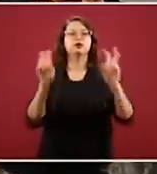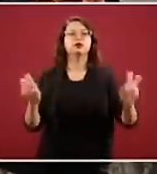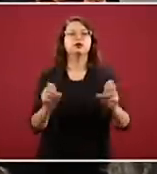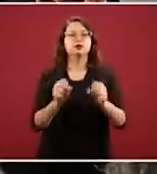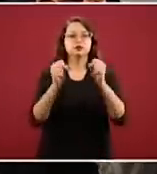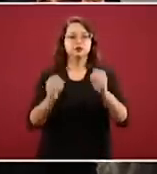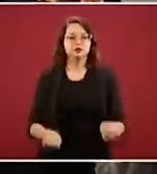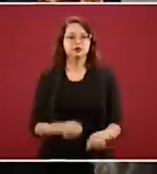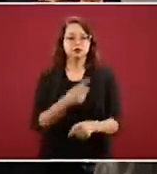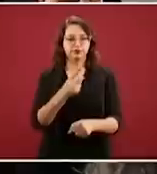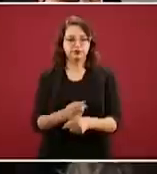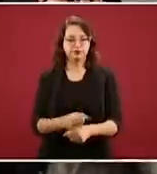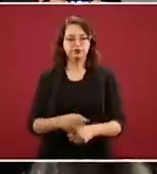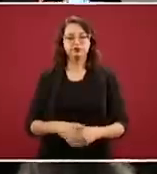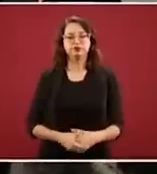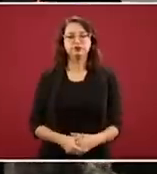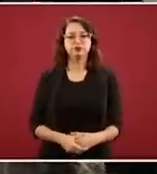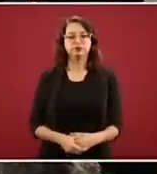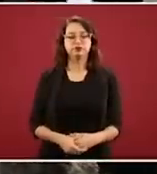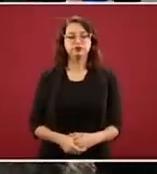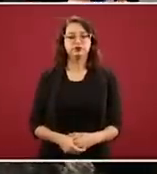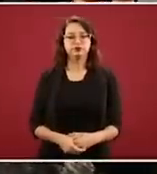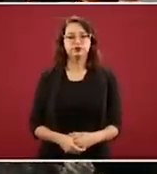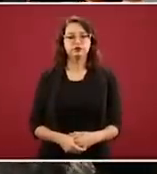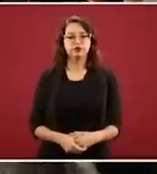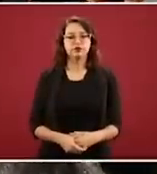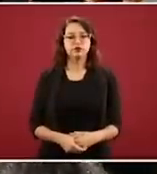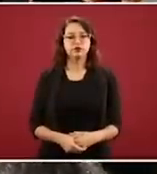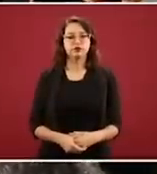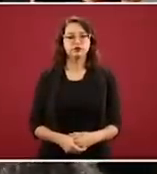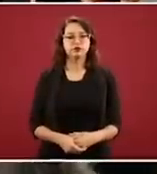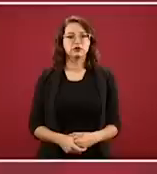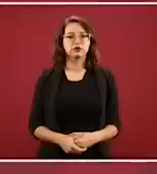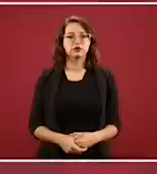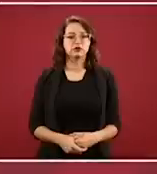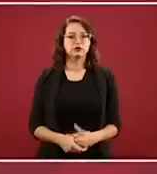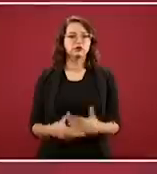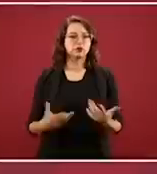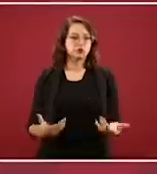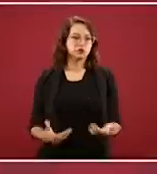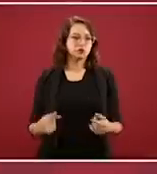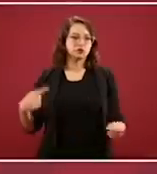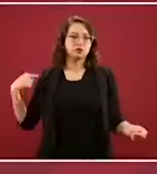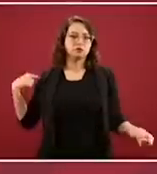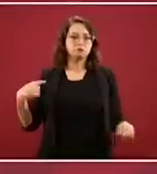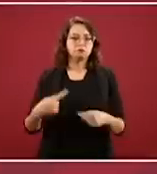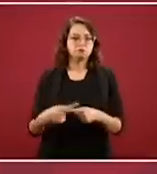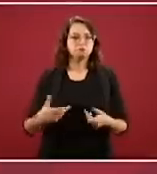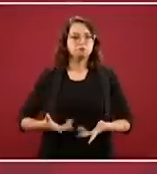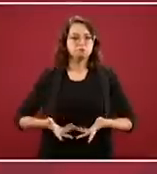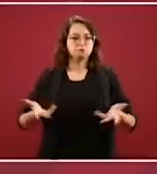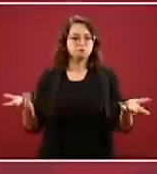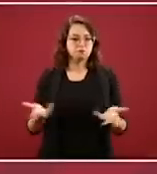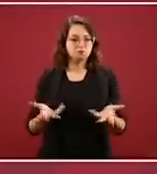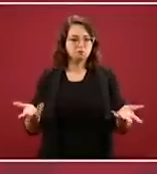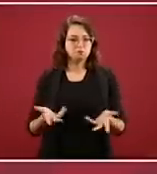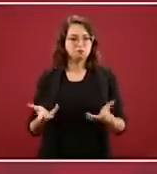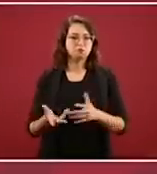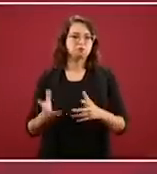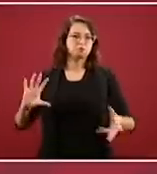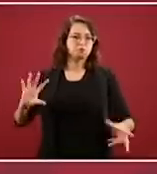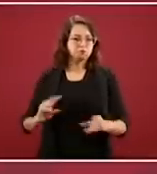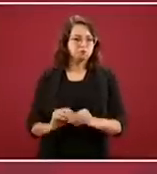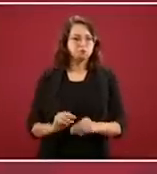seguridad, lo que se ha venido haciendo, los